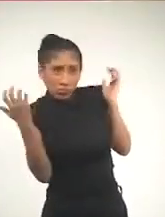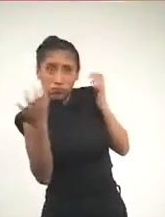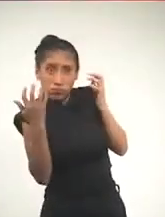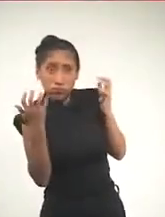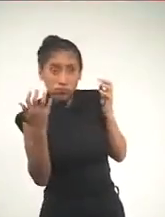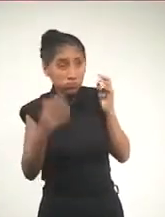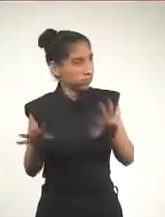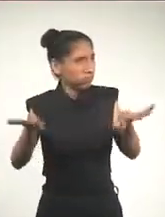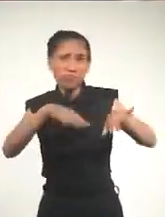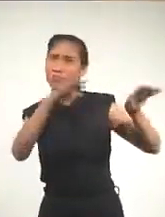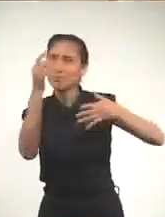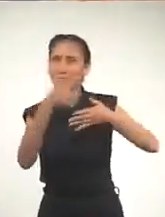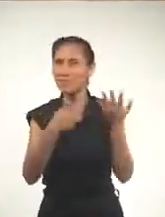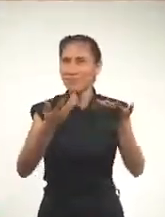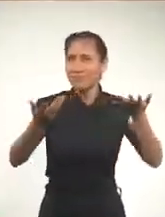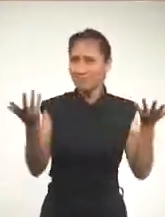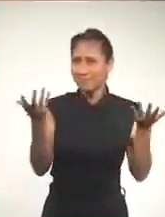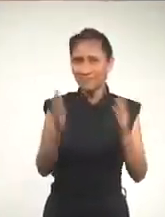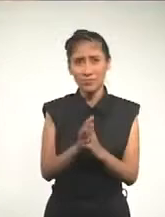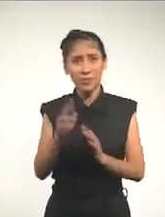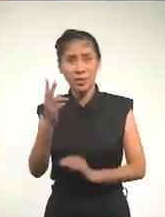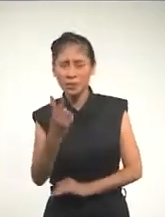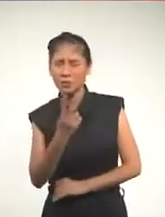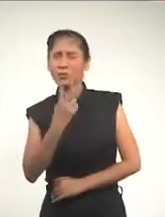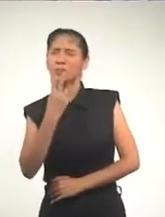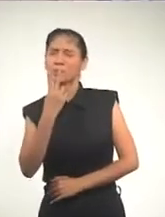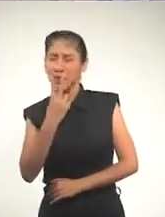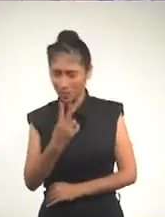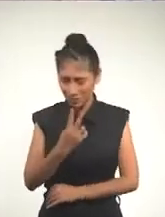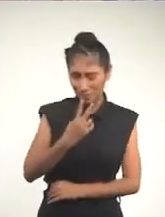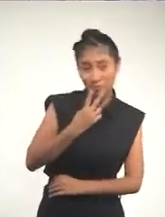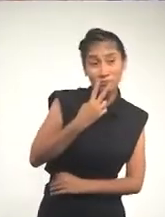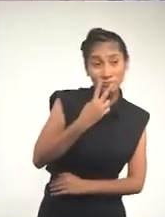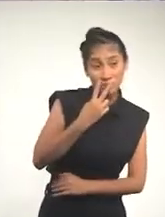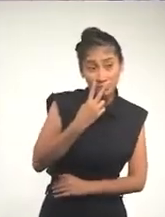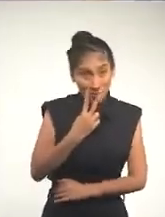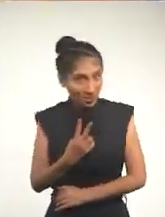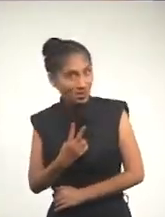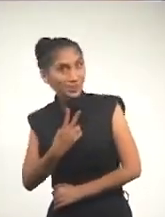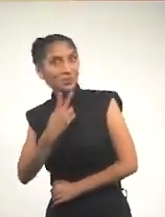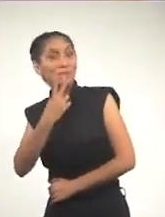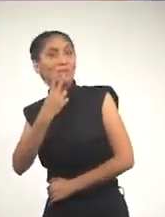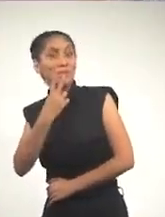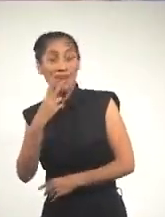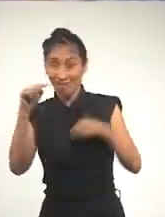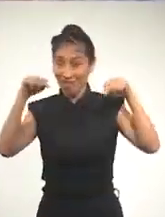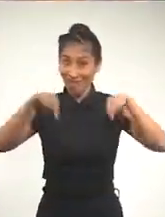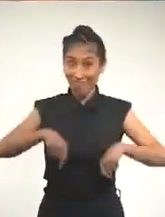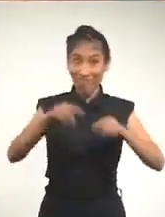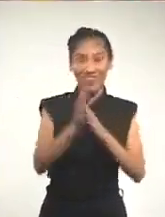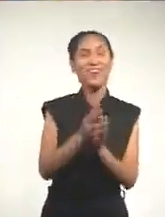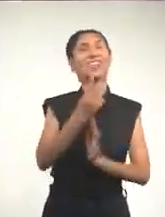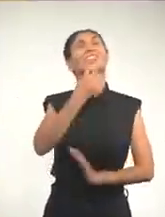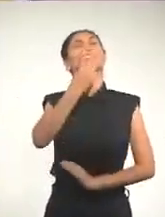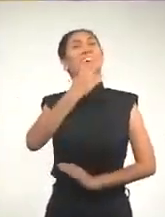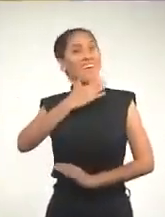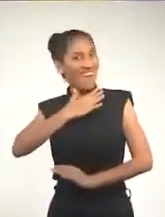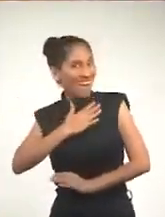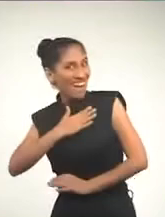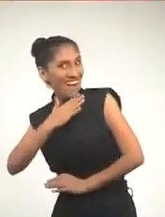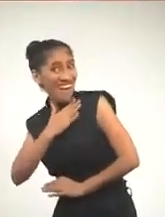yo ya me asusté y ahora ya qué puedo hacer. Respirar, respirar, ahora